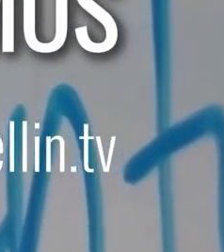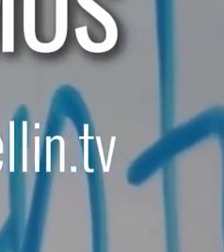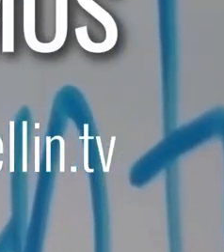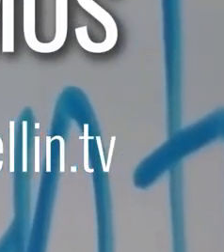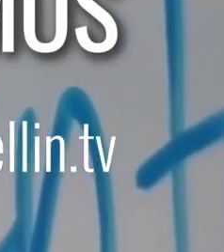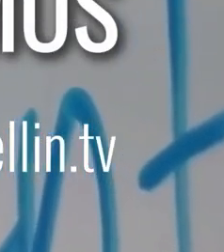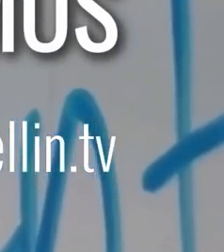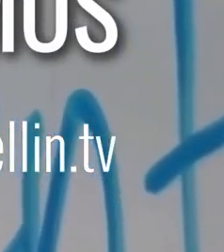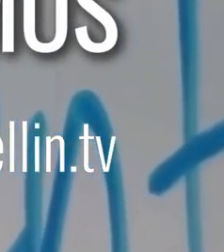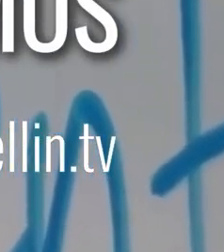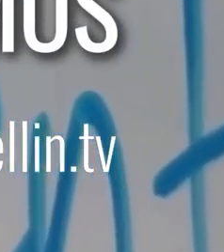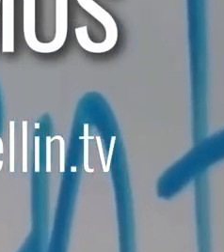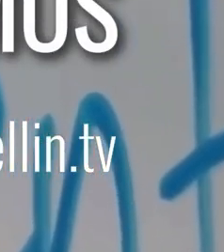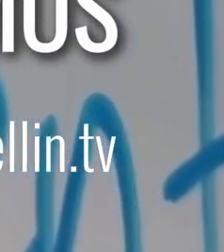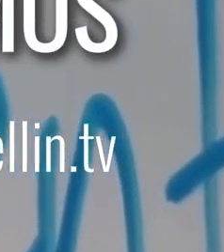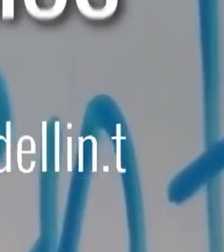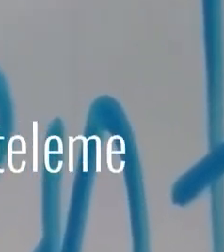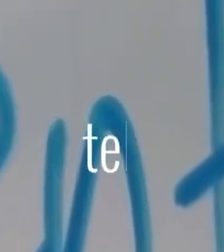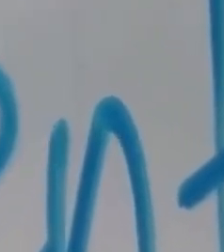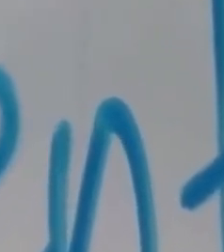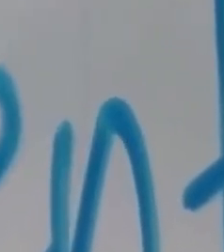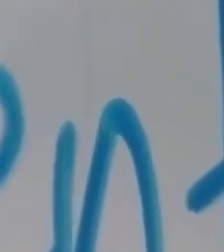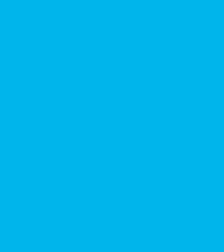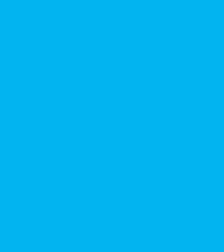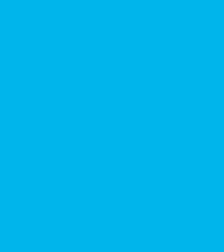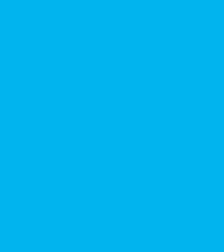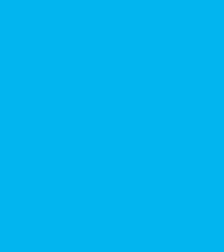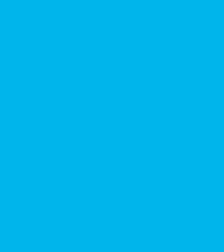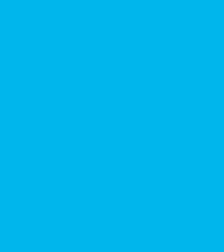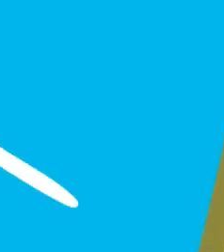Estás viendo En Casa Aprendemos.